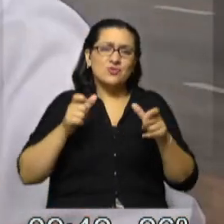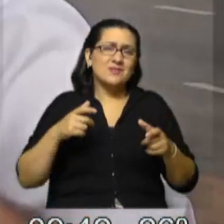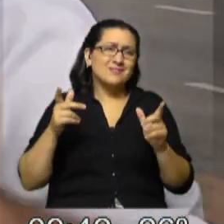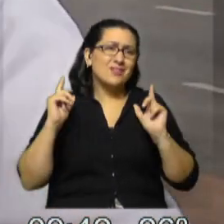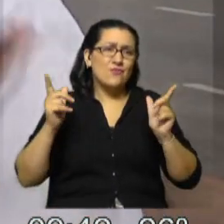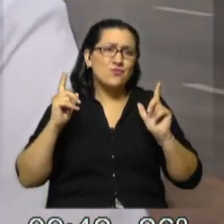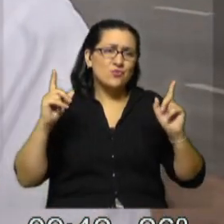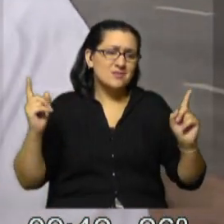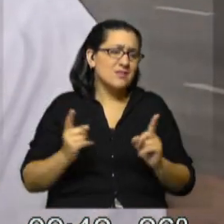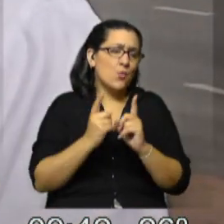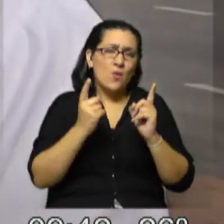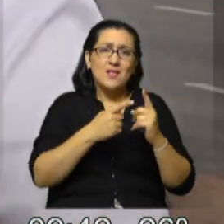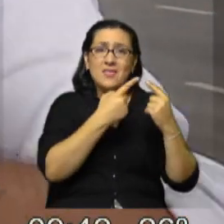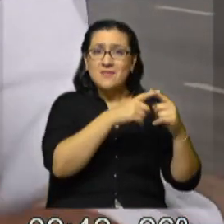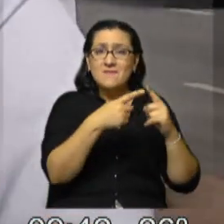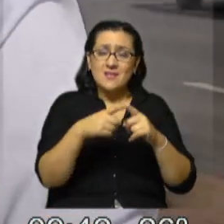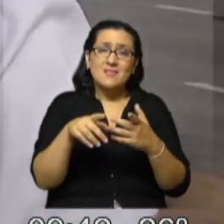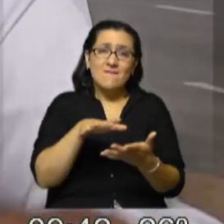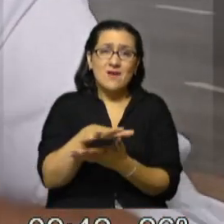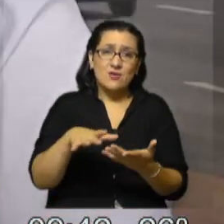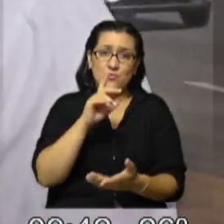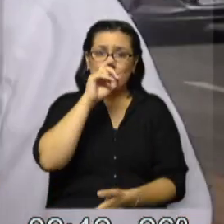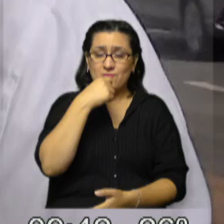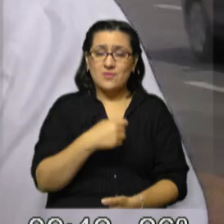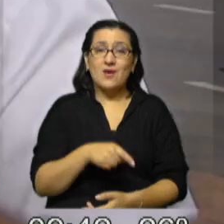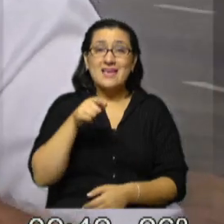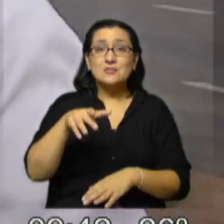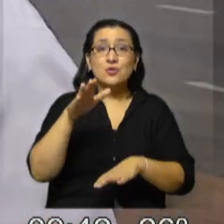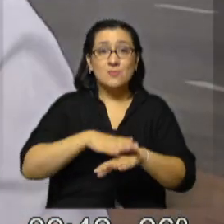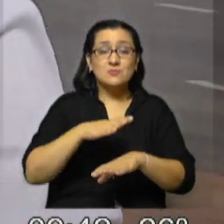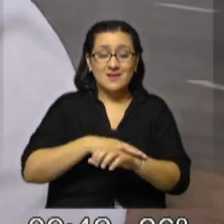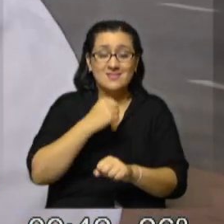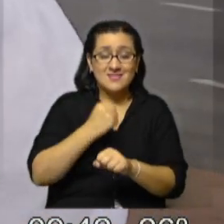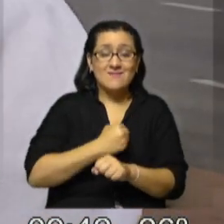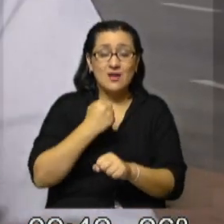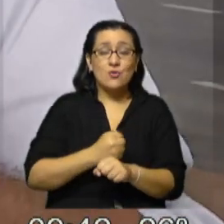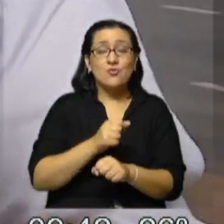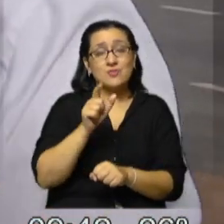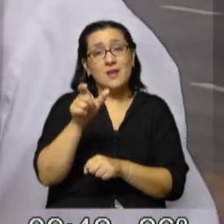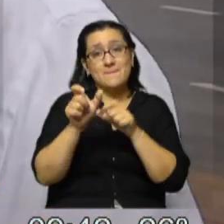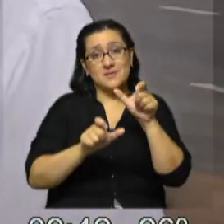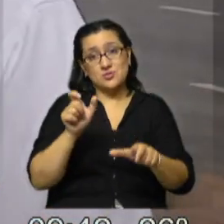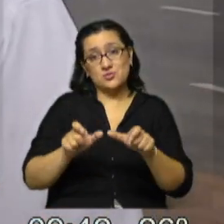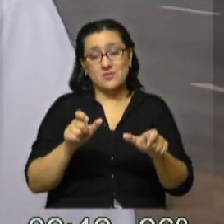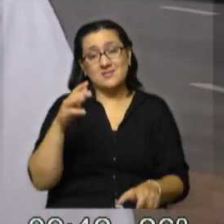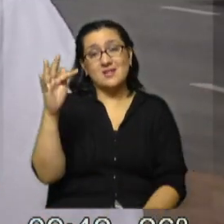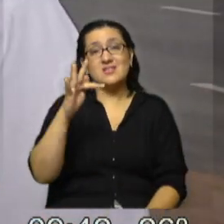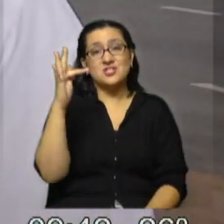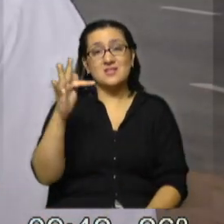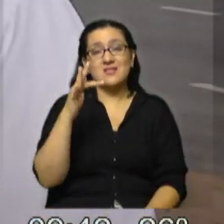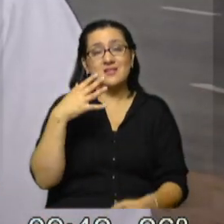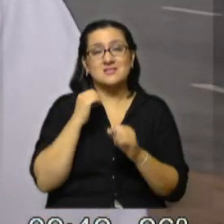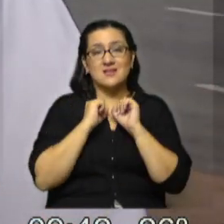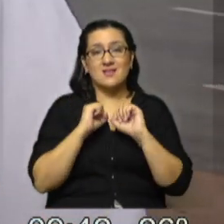desde lugares muy diferentes de Montevideo, y eso ha sido responsabilidad y trabajo fundamentalmente de las y los talleristas de la